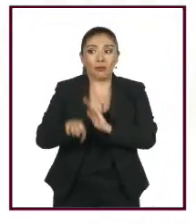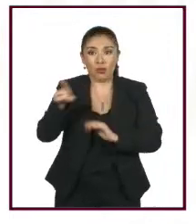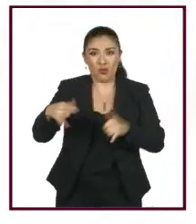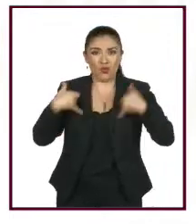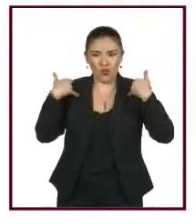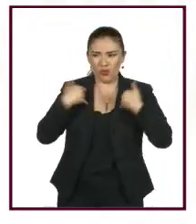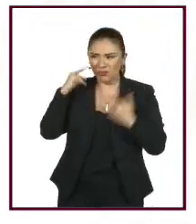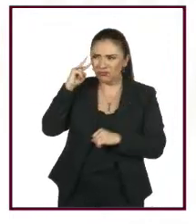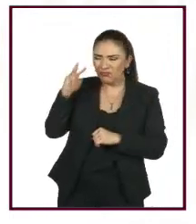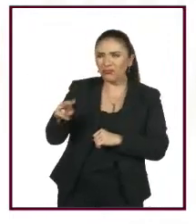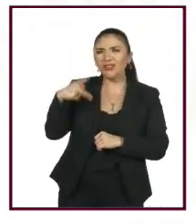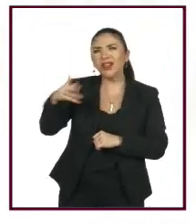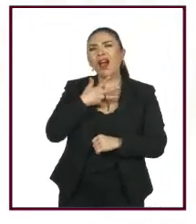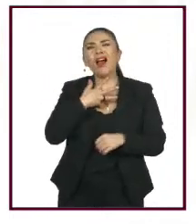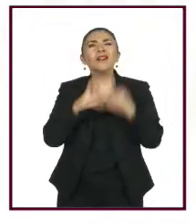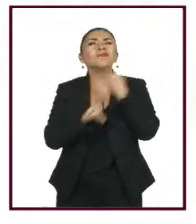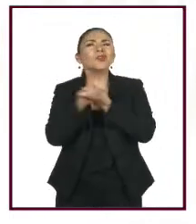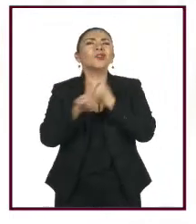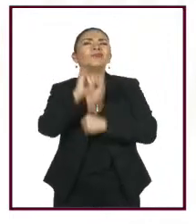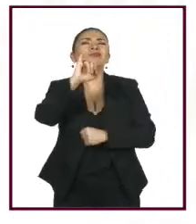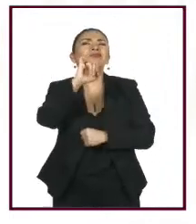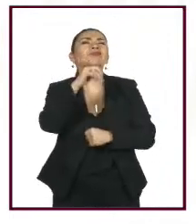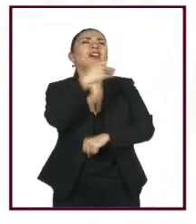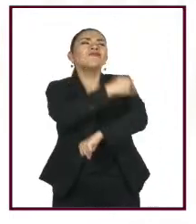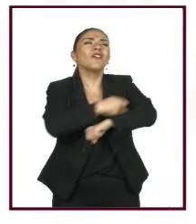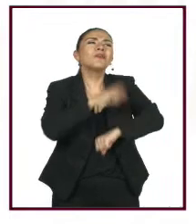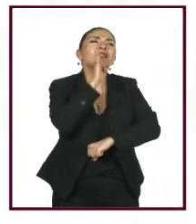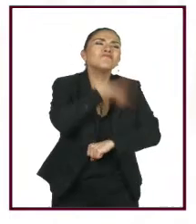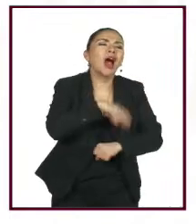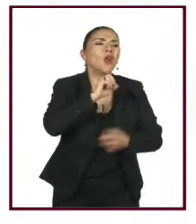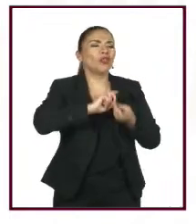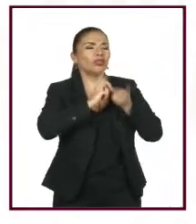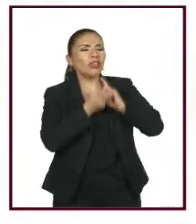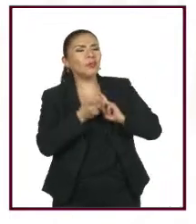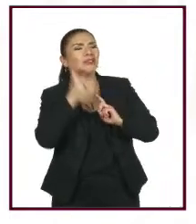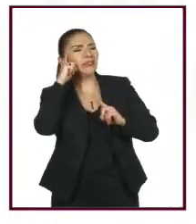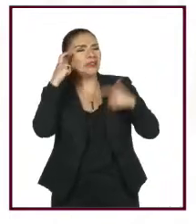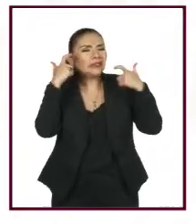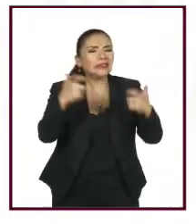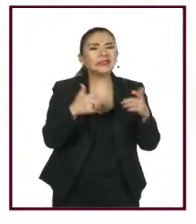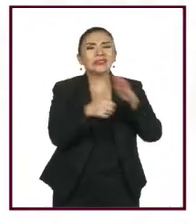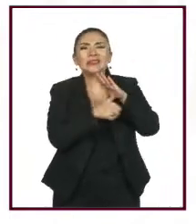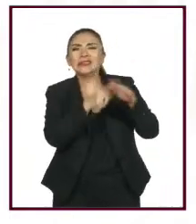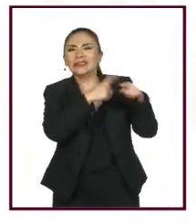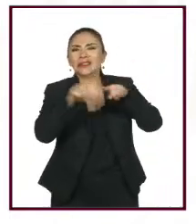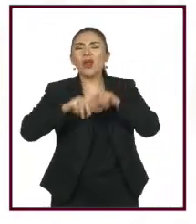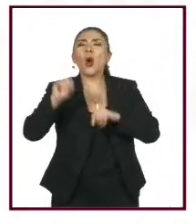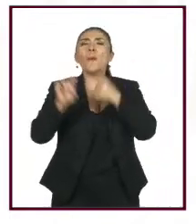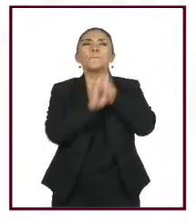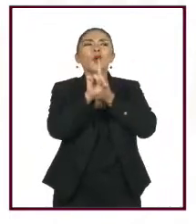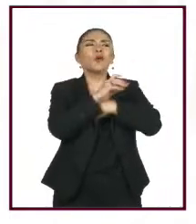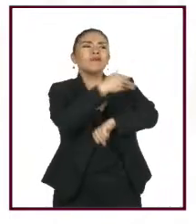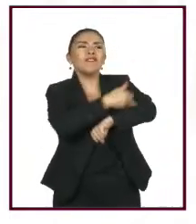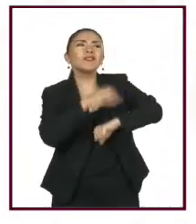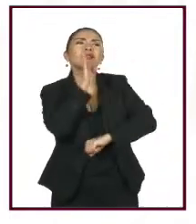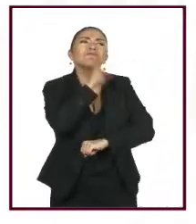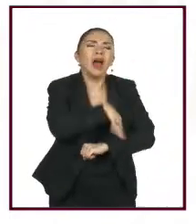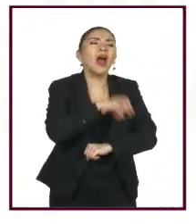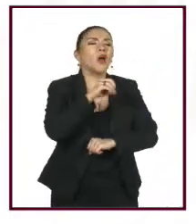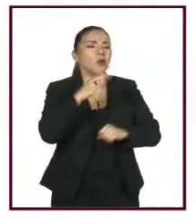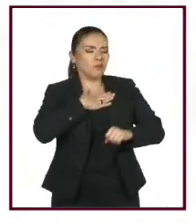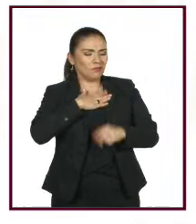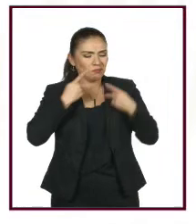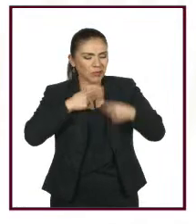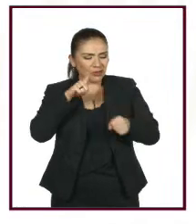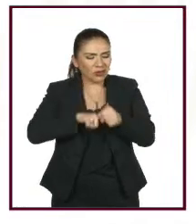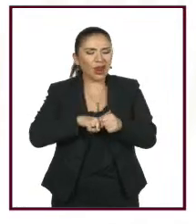adolescente está pasando por una situación complicada, síntomas depresivos, de ansiedad, o problemas familiares o interpersonales